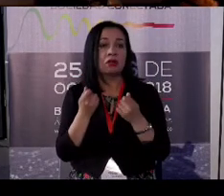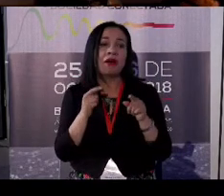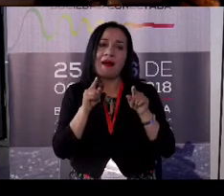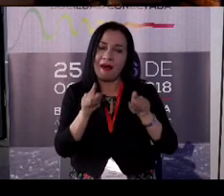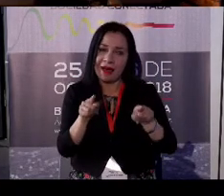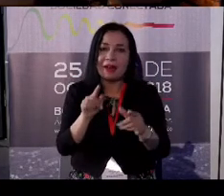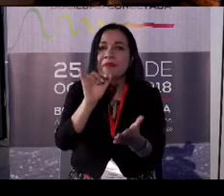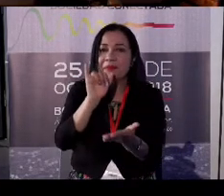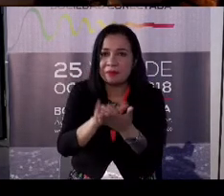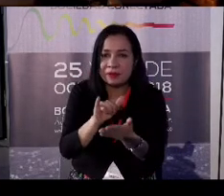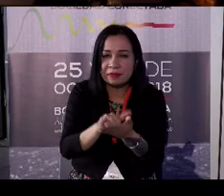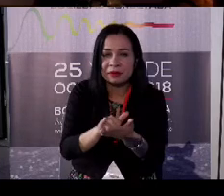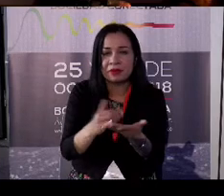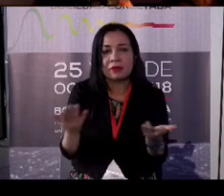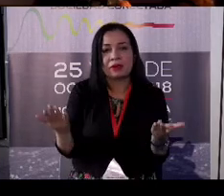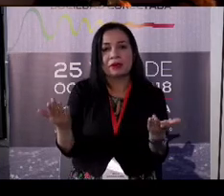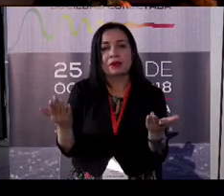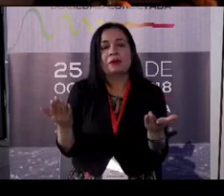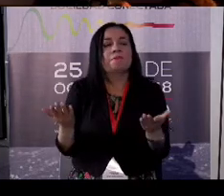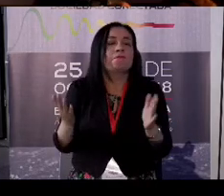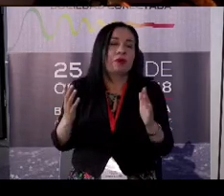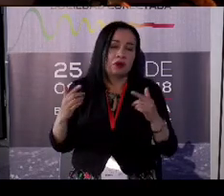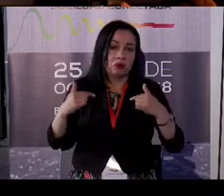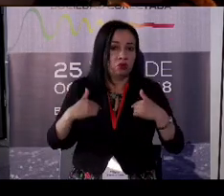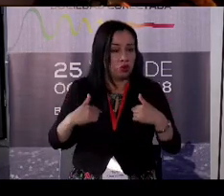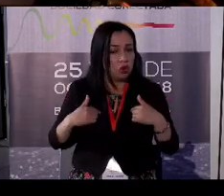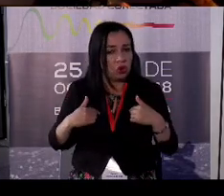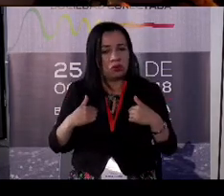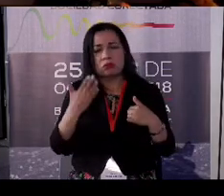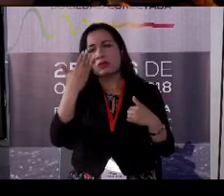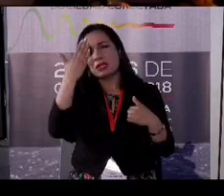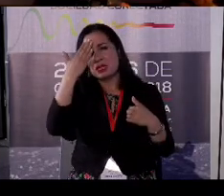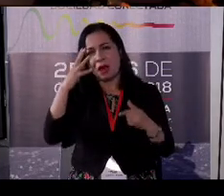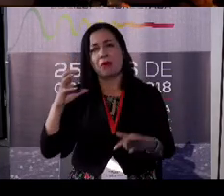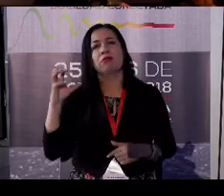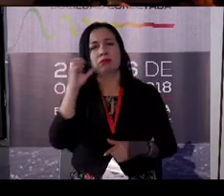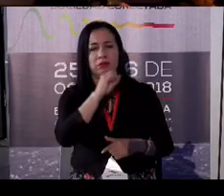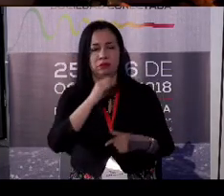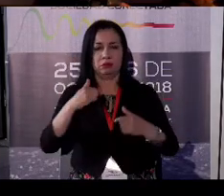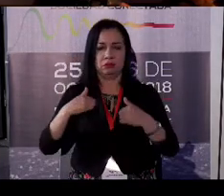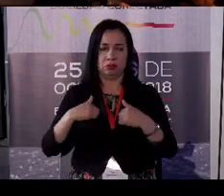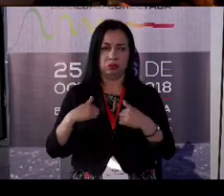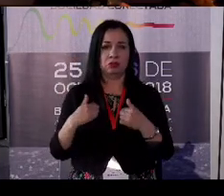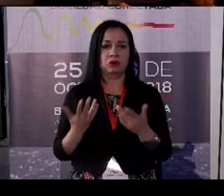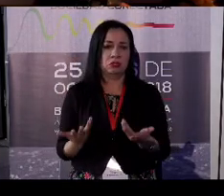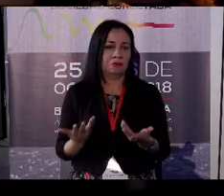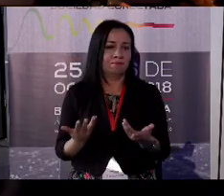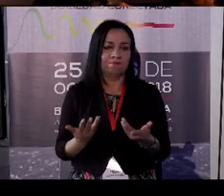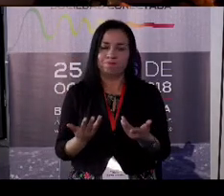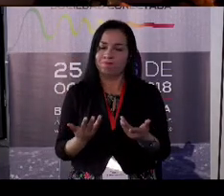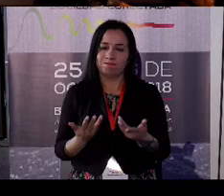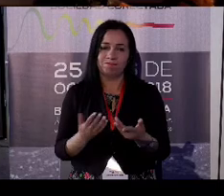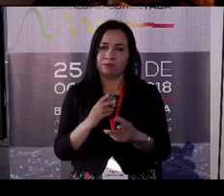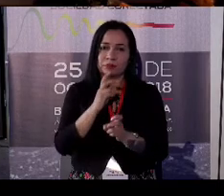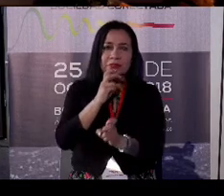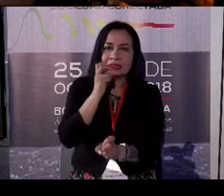así. Pero si yo reconozco que para mí es casi imposible